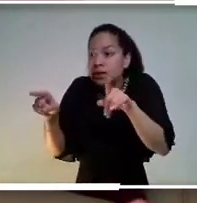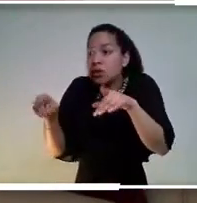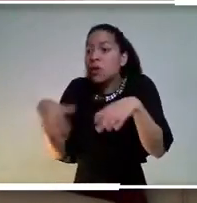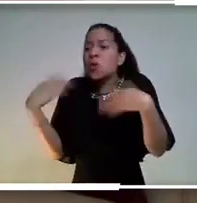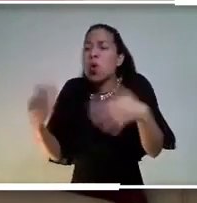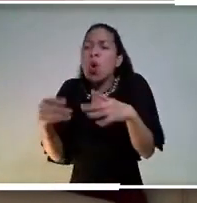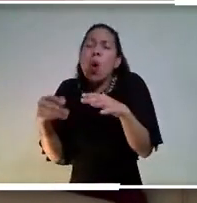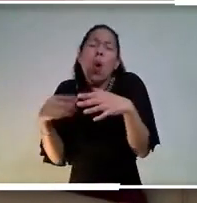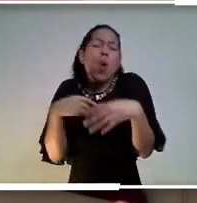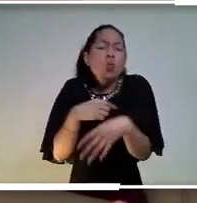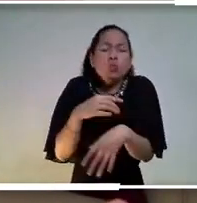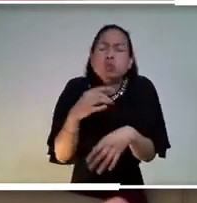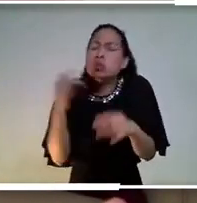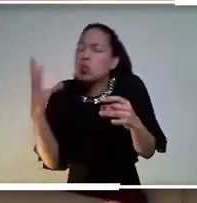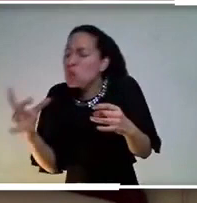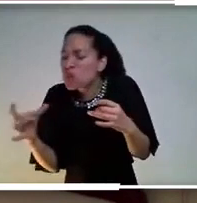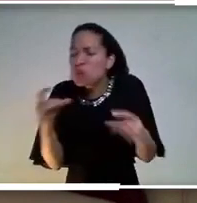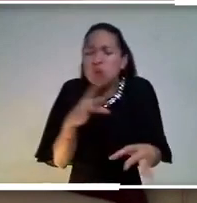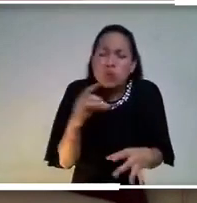por muchas semanas